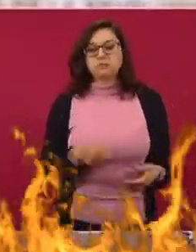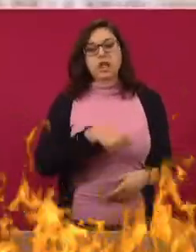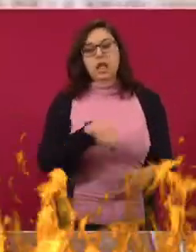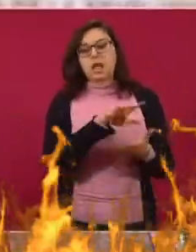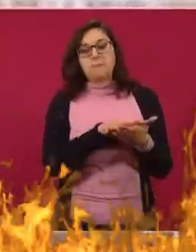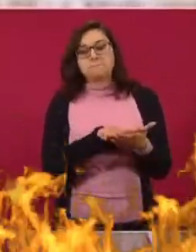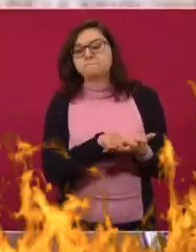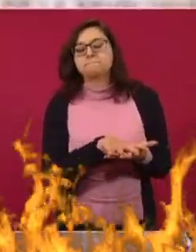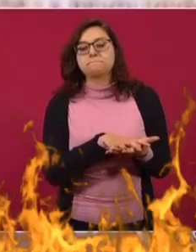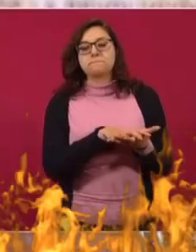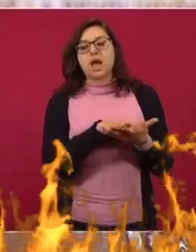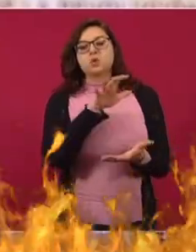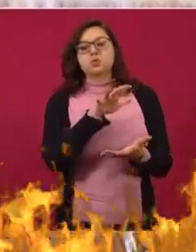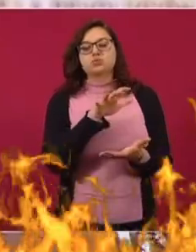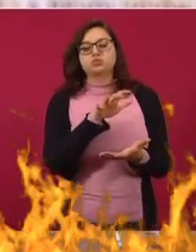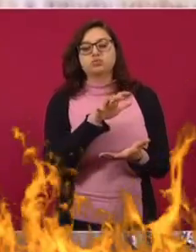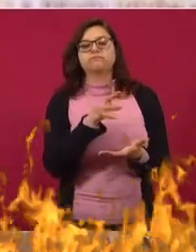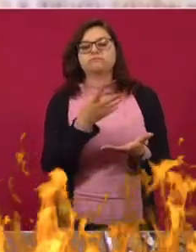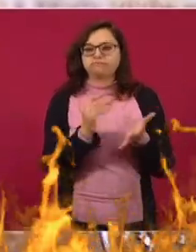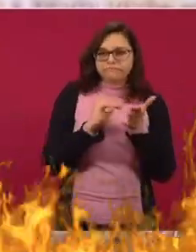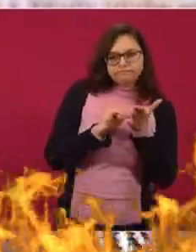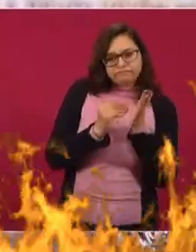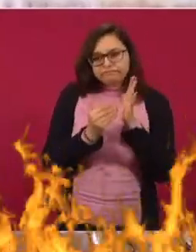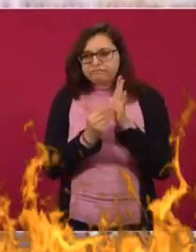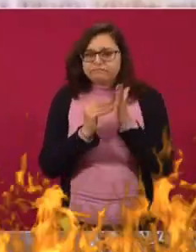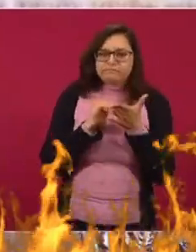está buscando cómo